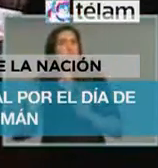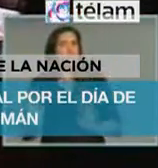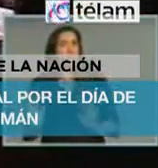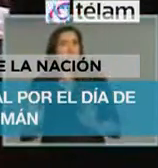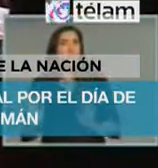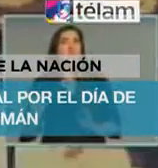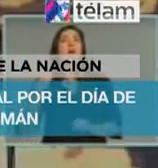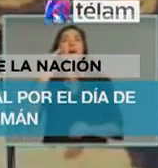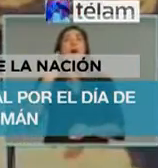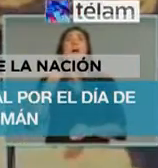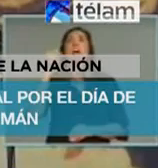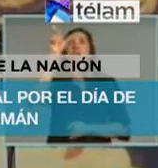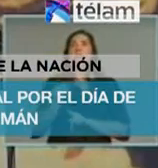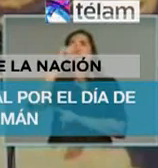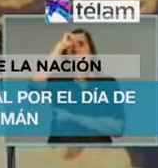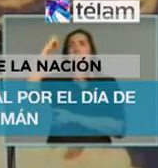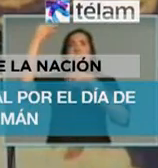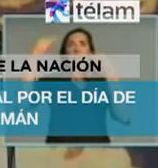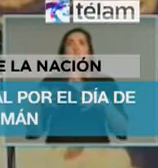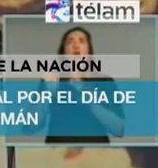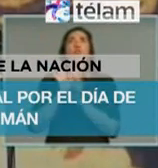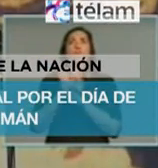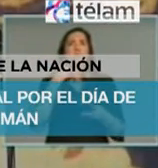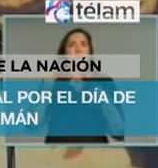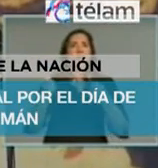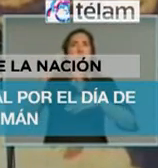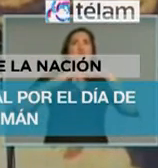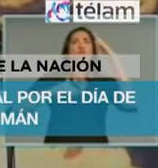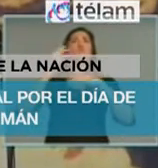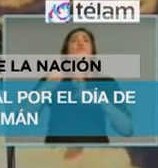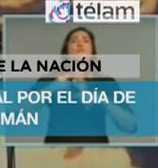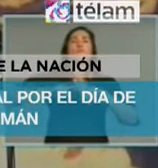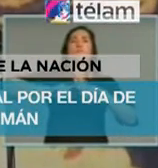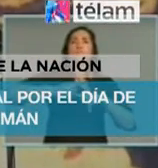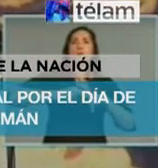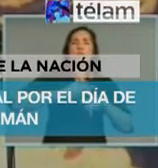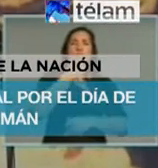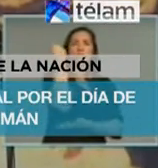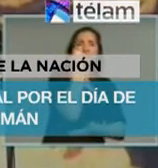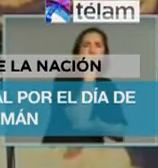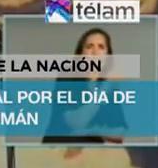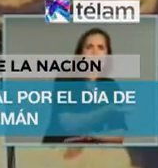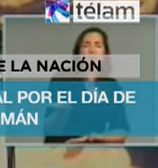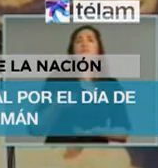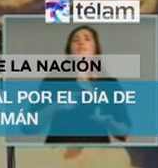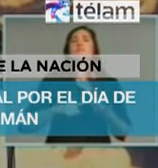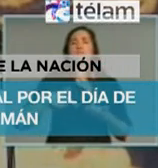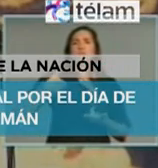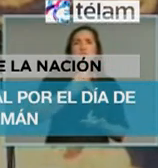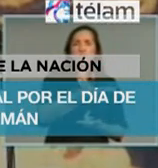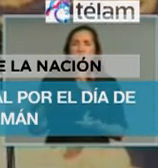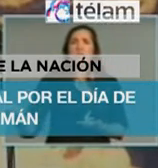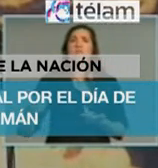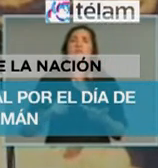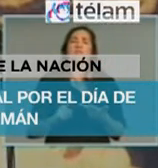del Estado como gran constructor de las políticas económicas,